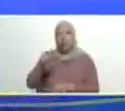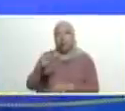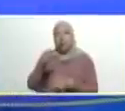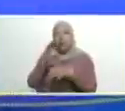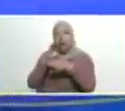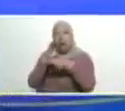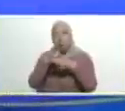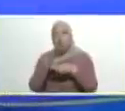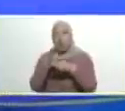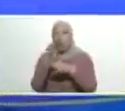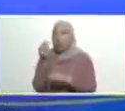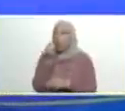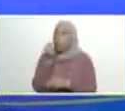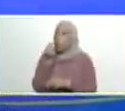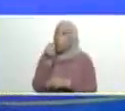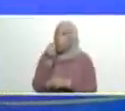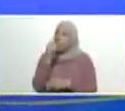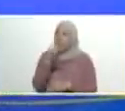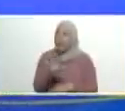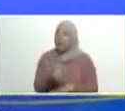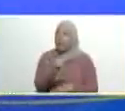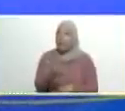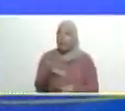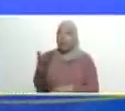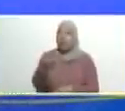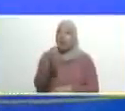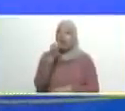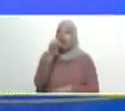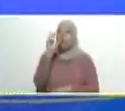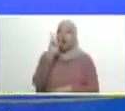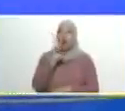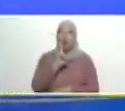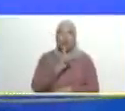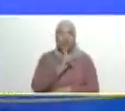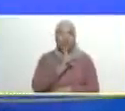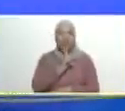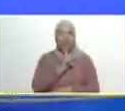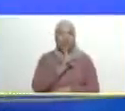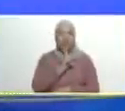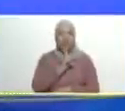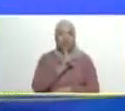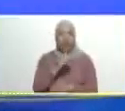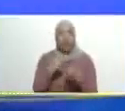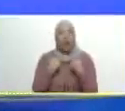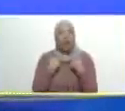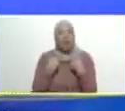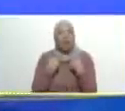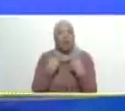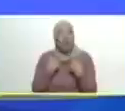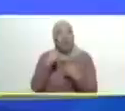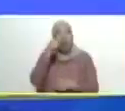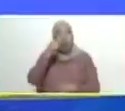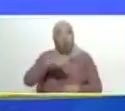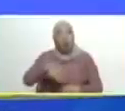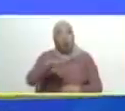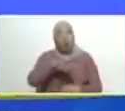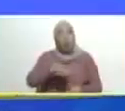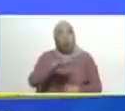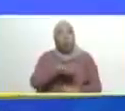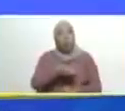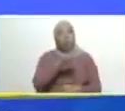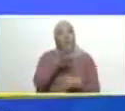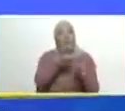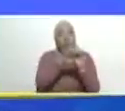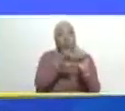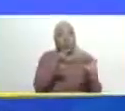inseguridad alimenticia y de agua. En temas que afectan a la población, hay que darles la oportunidad también de que se